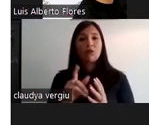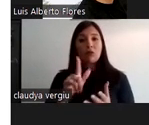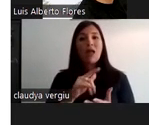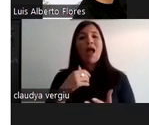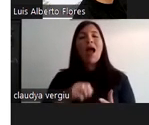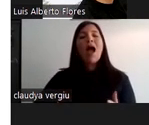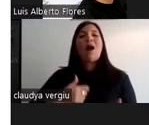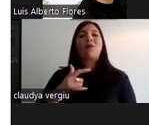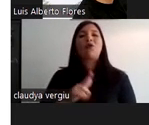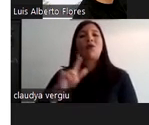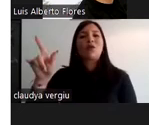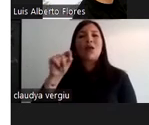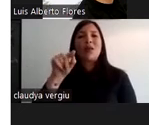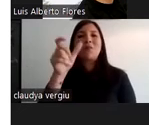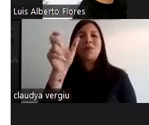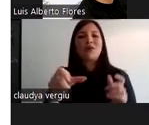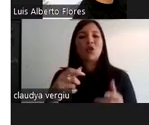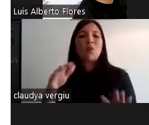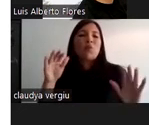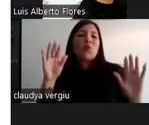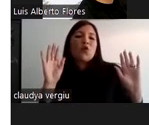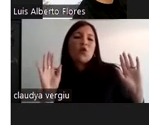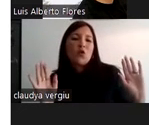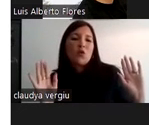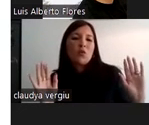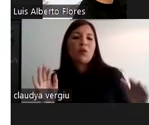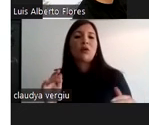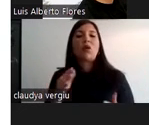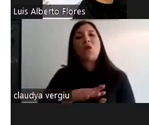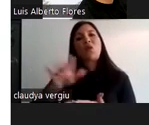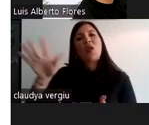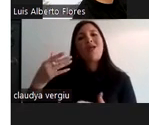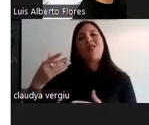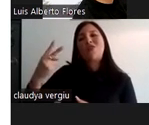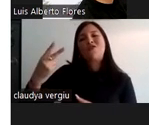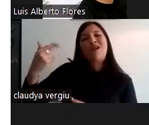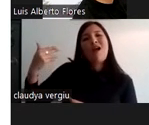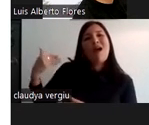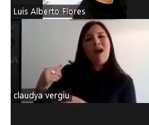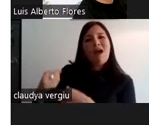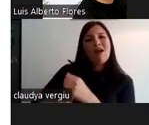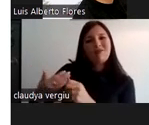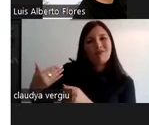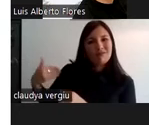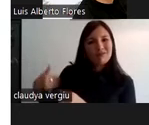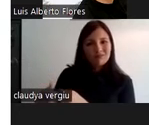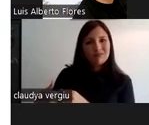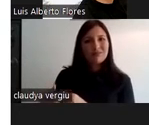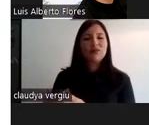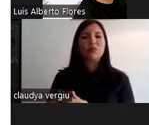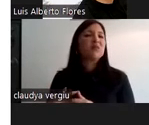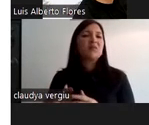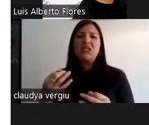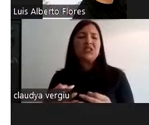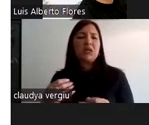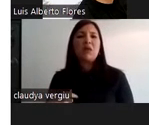se refiere a aquellas personas que por lo menos ha viajado en los dos últimos años y eso era característico en nuestro vacacionista nacional que tenía